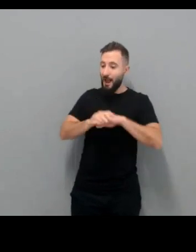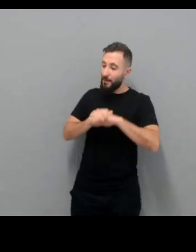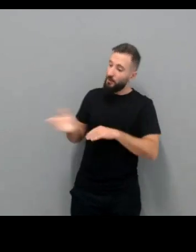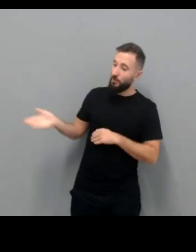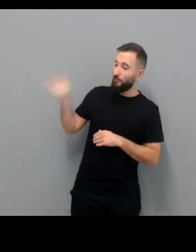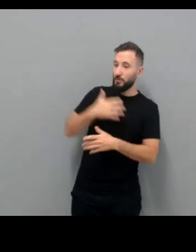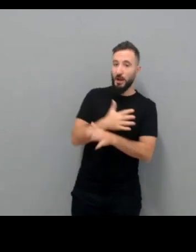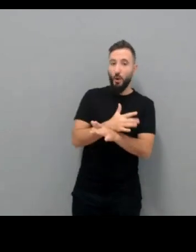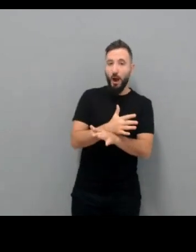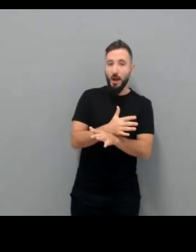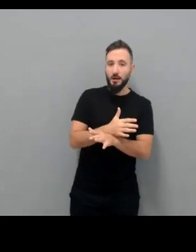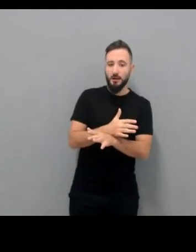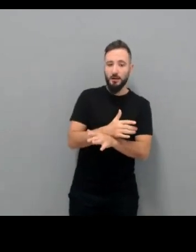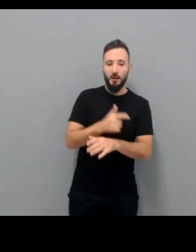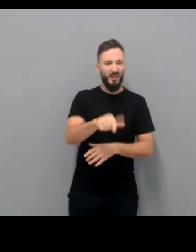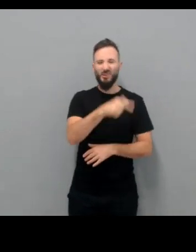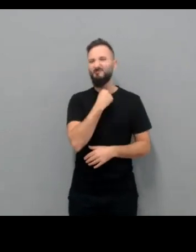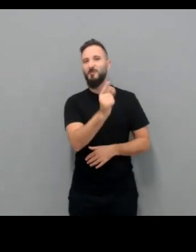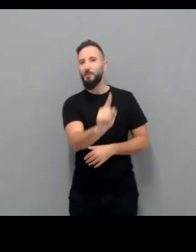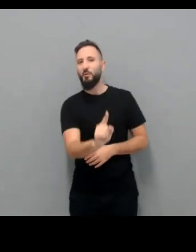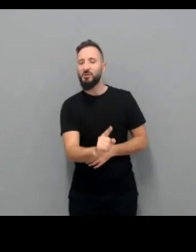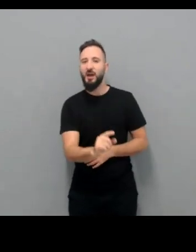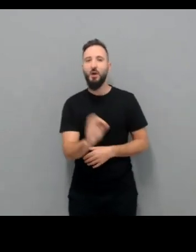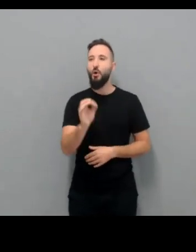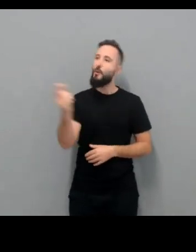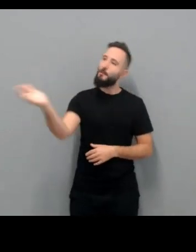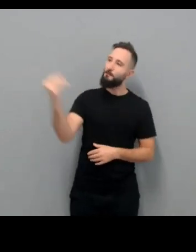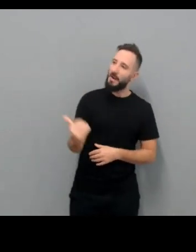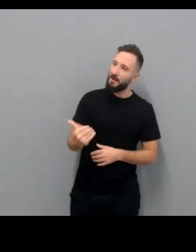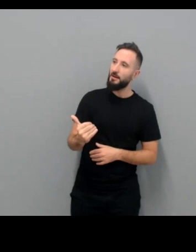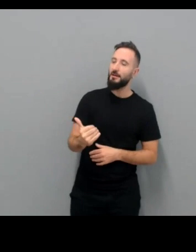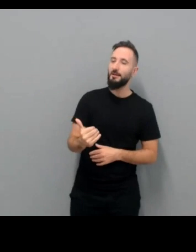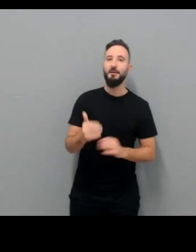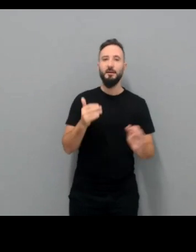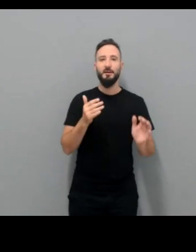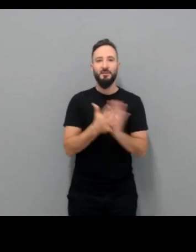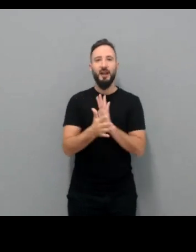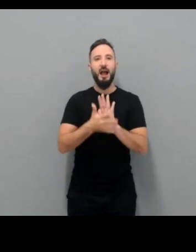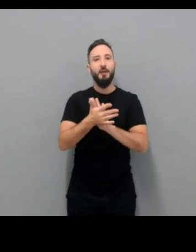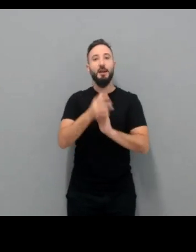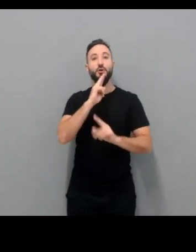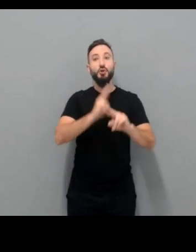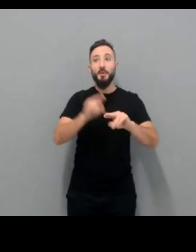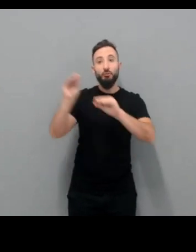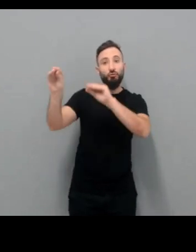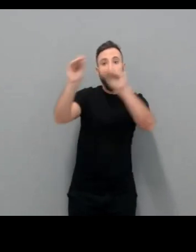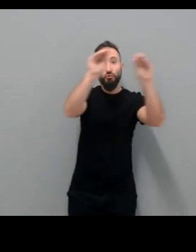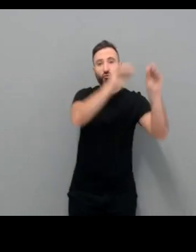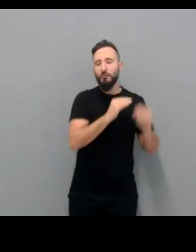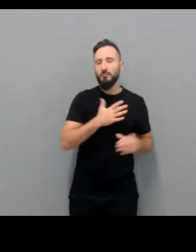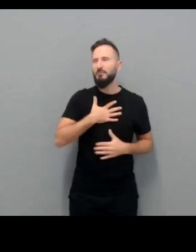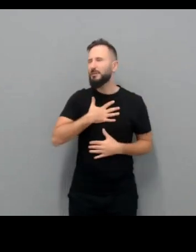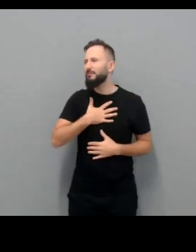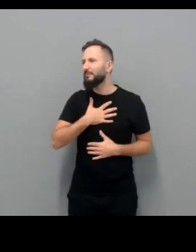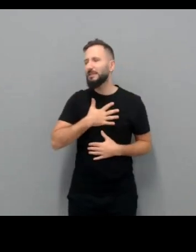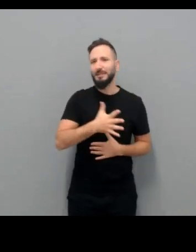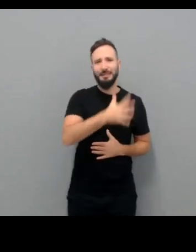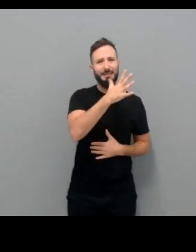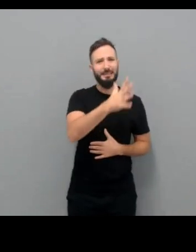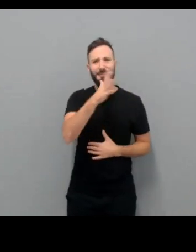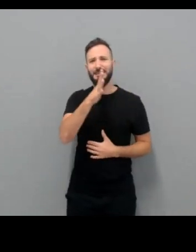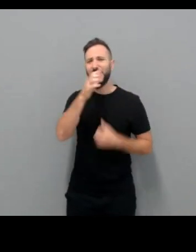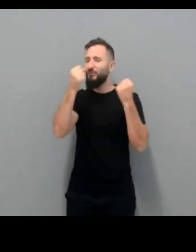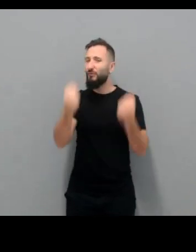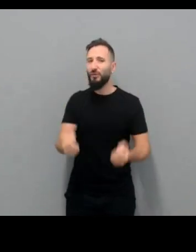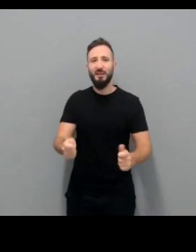jugar, pues esto no me gusta, pues ven aquí, que les pueda llamar por su nombre, para mí es increíble. Es una